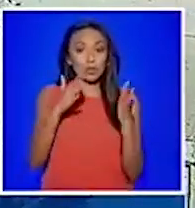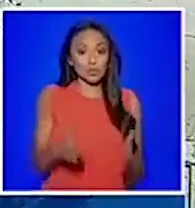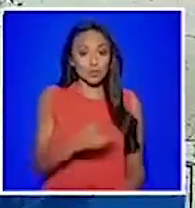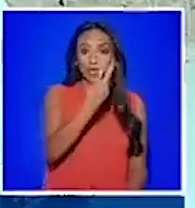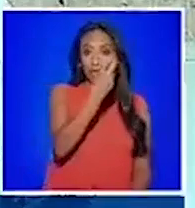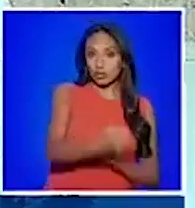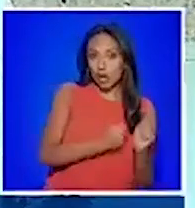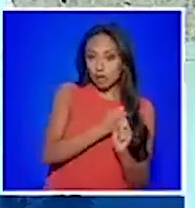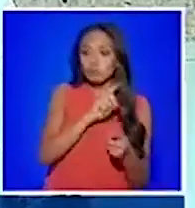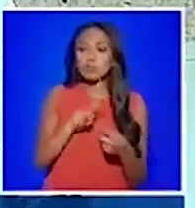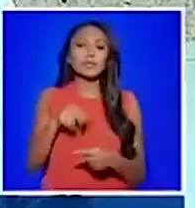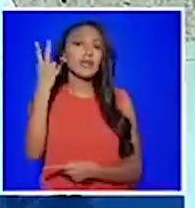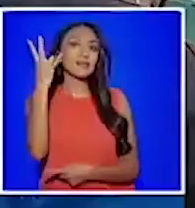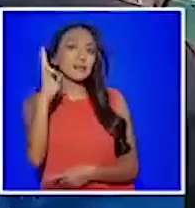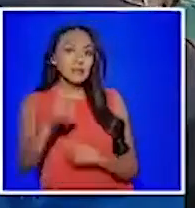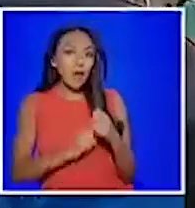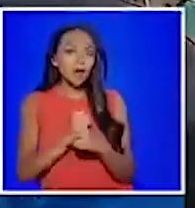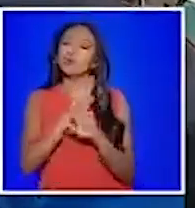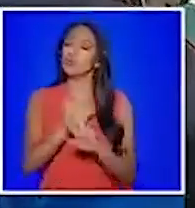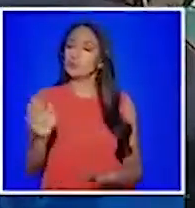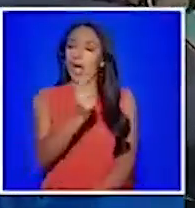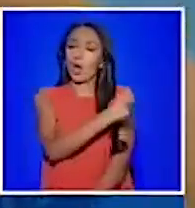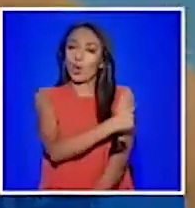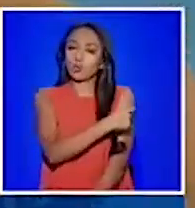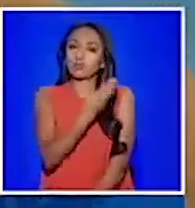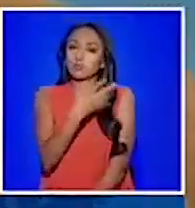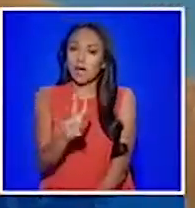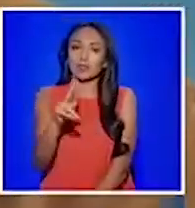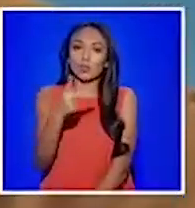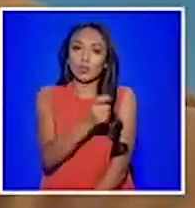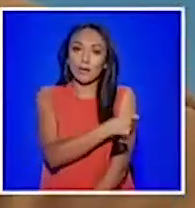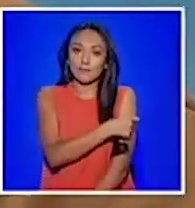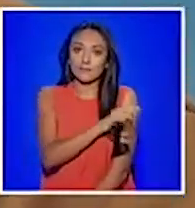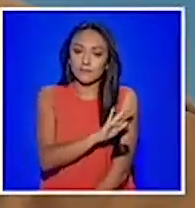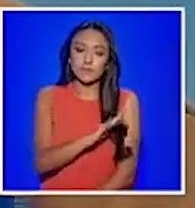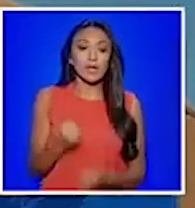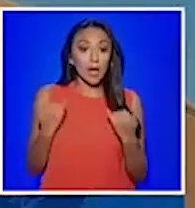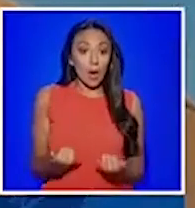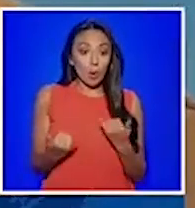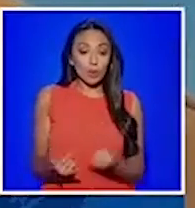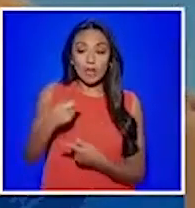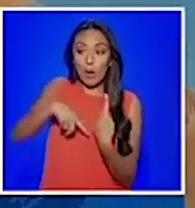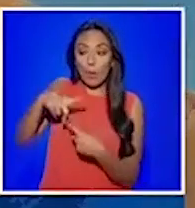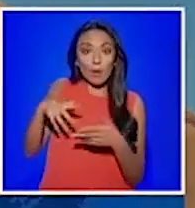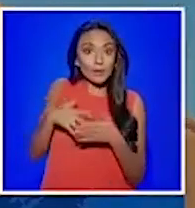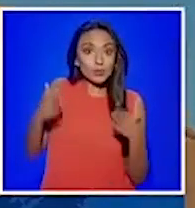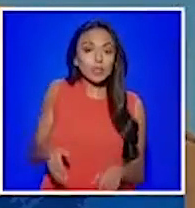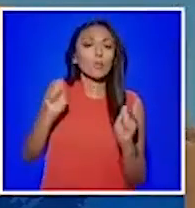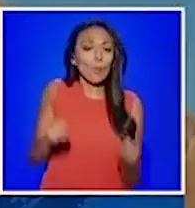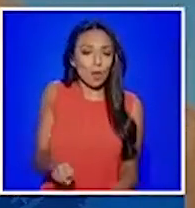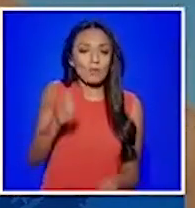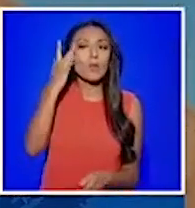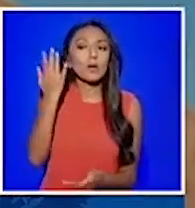17 años ya cuentan con la segunda dosis contra el virus. Que ahora justamente podemos tomar estas decisiones en base a evidencia que